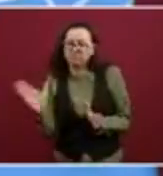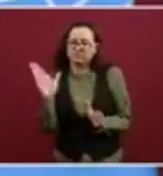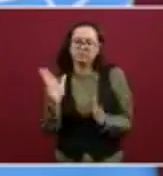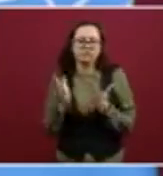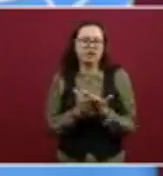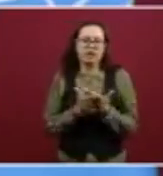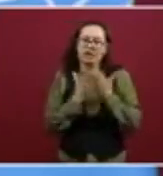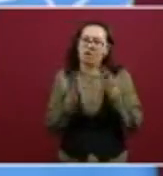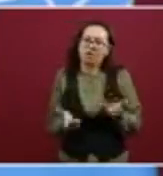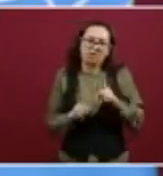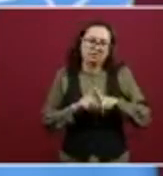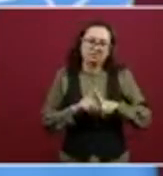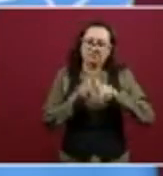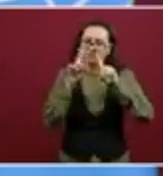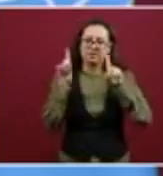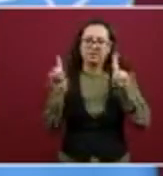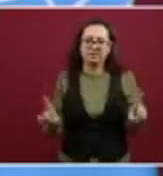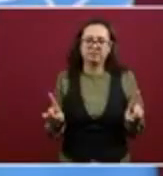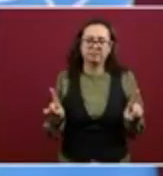definición es